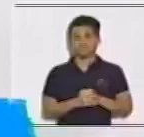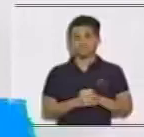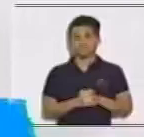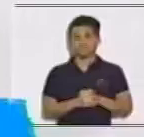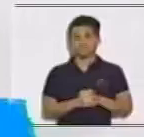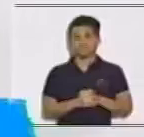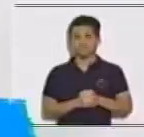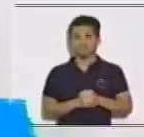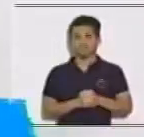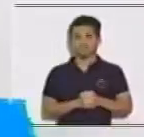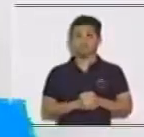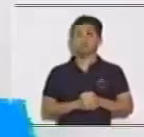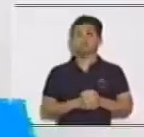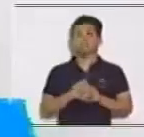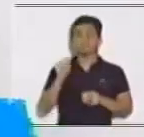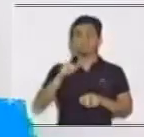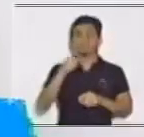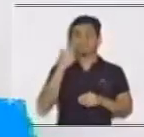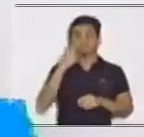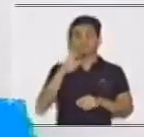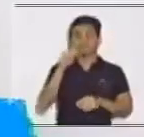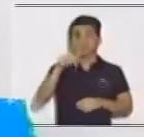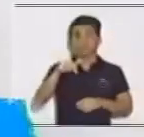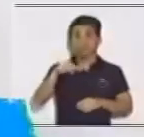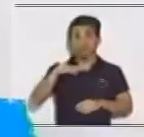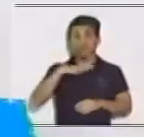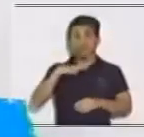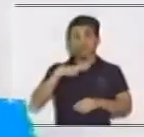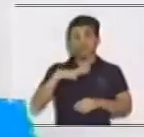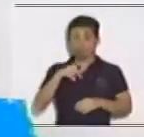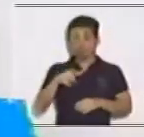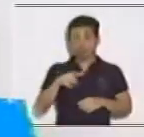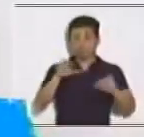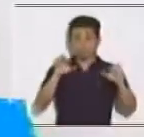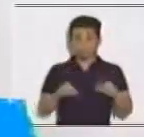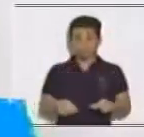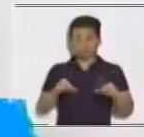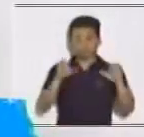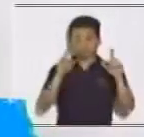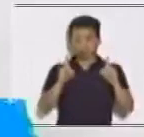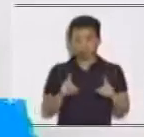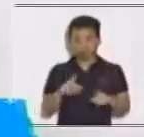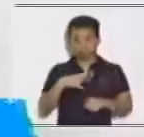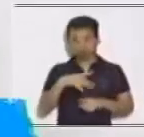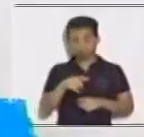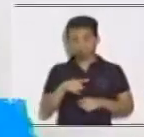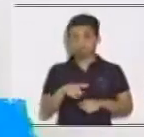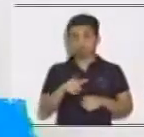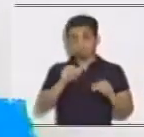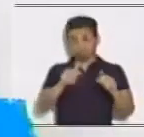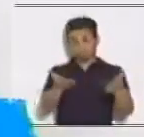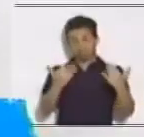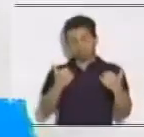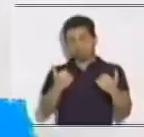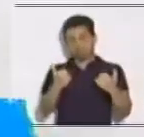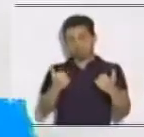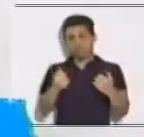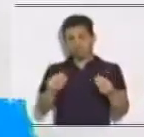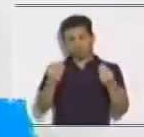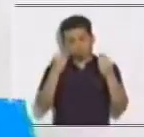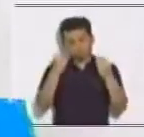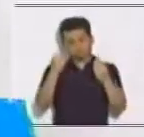Les recuerdo que si en casa hay alguna persona con discapacidad, este tema les ayudará a ejercitar habilidades